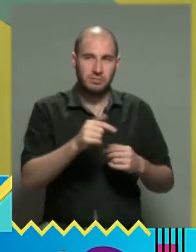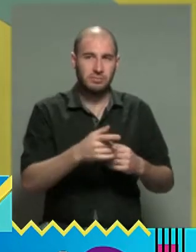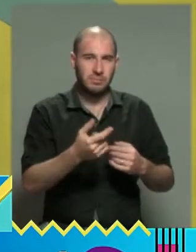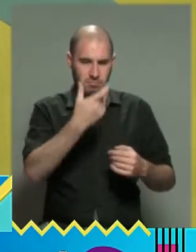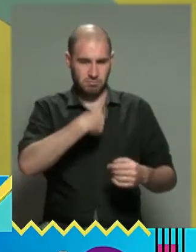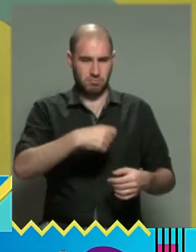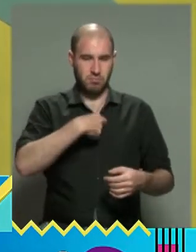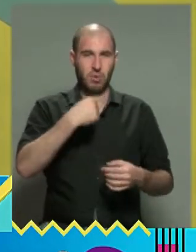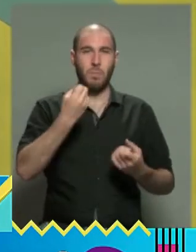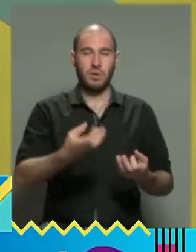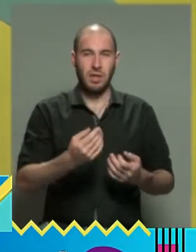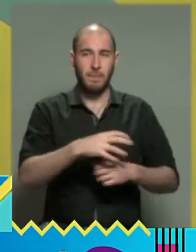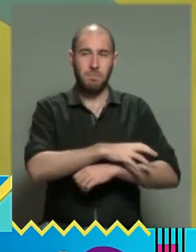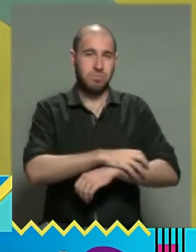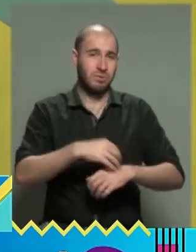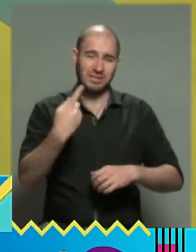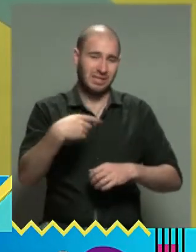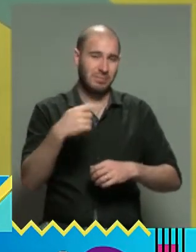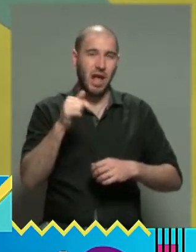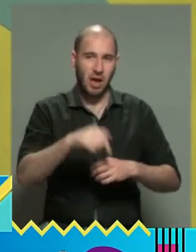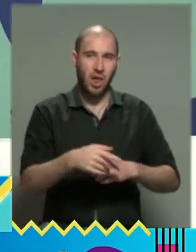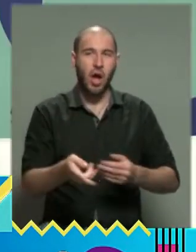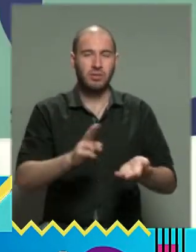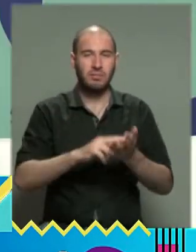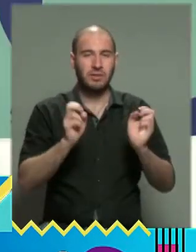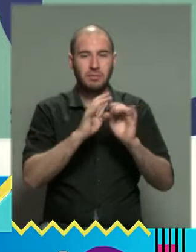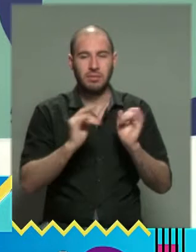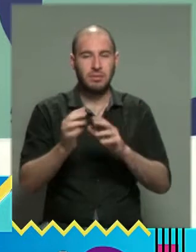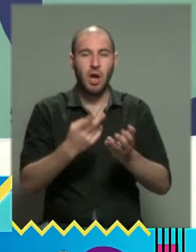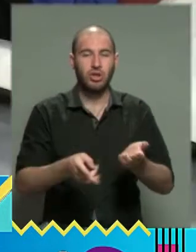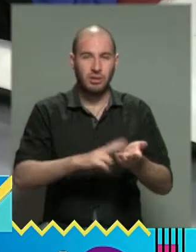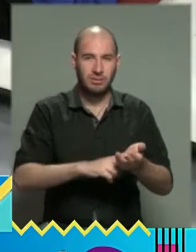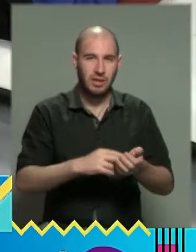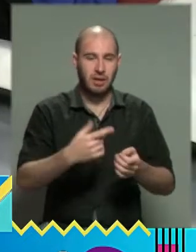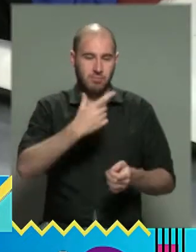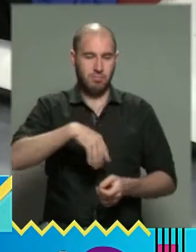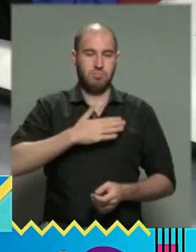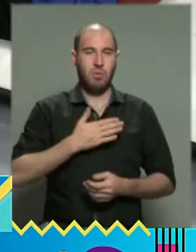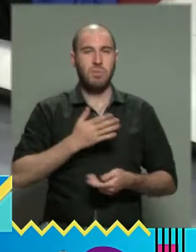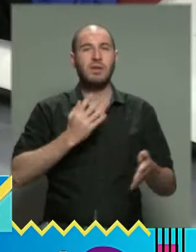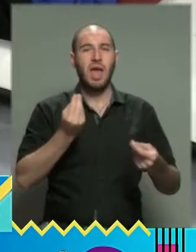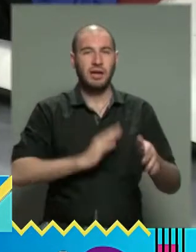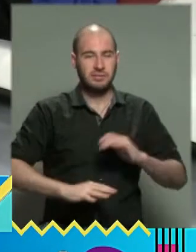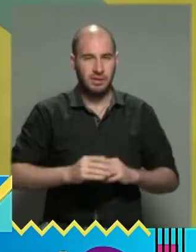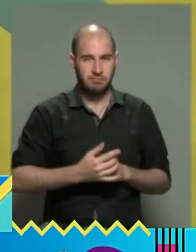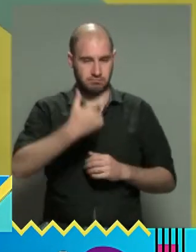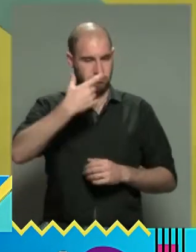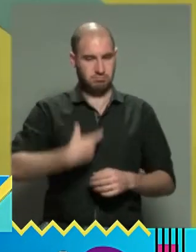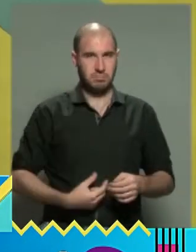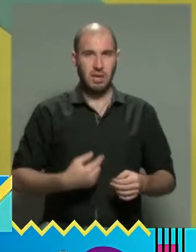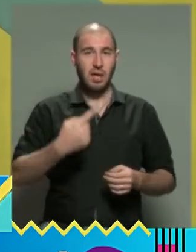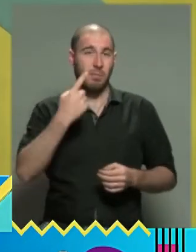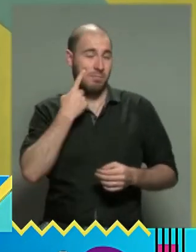condición porque había pobres, ha habido siempre, y hoy vuelve a instalarse esa discusión de la meritocracia, digamos, ¿no? De que uno vive en